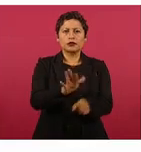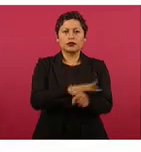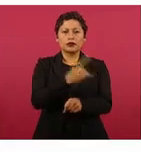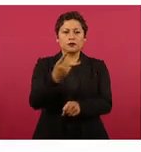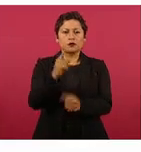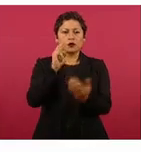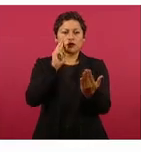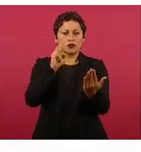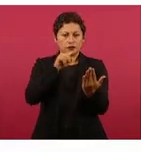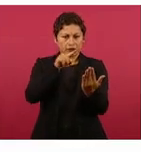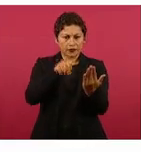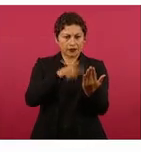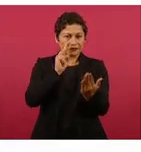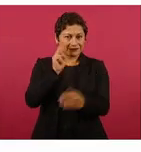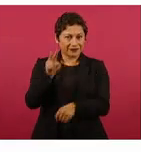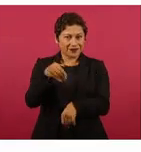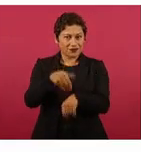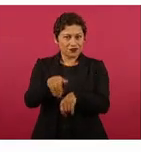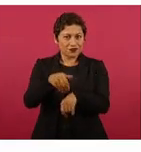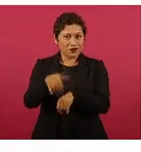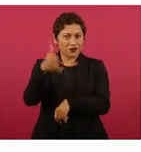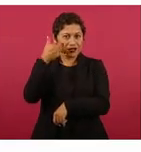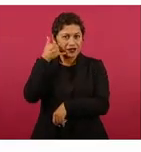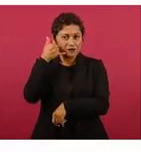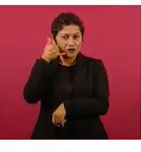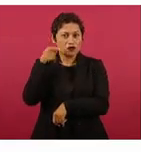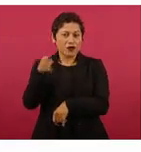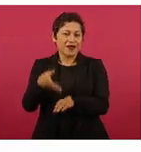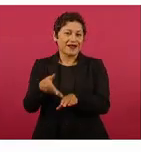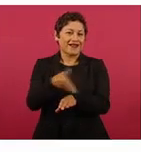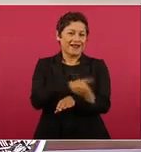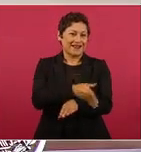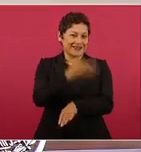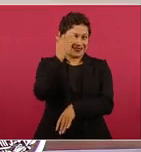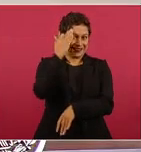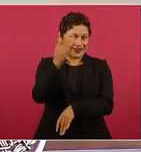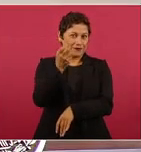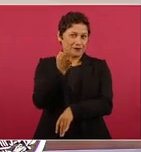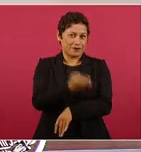números telefónicos que se utilizaban entonces.